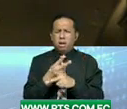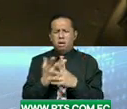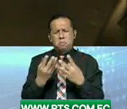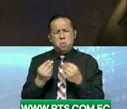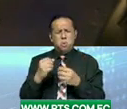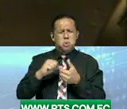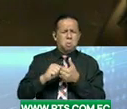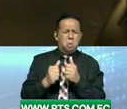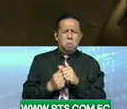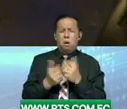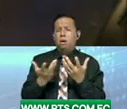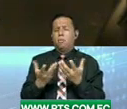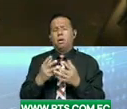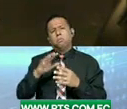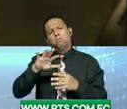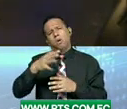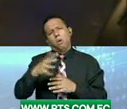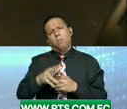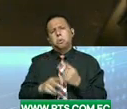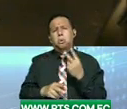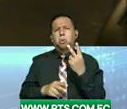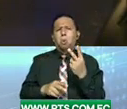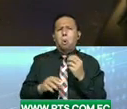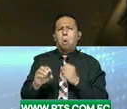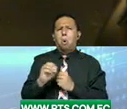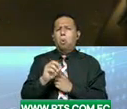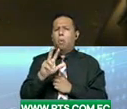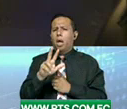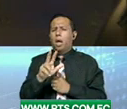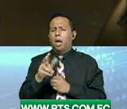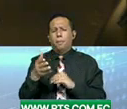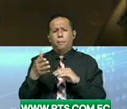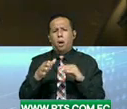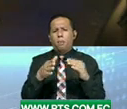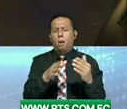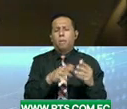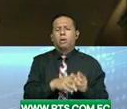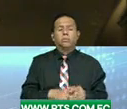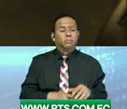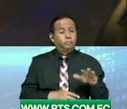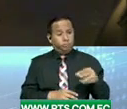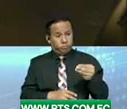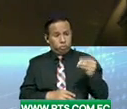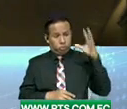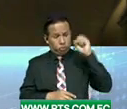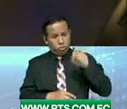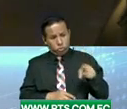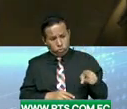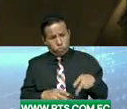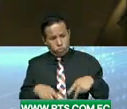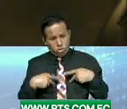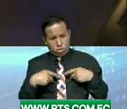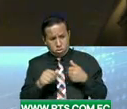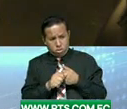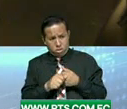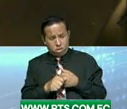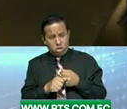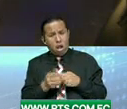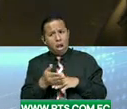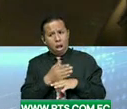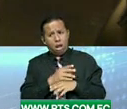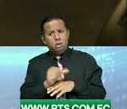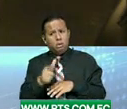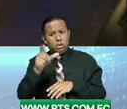de 2 a 3 cuerpos que han encontrado en el sector. Caballero, buenas noches. ¿Usted habita también por aquí? Dicen no, que hace unos días se encontraron también otra